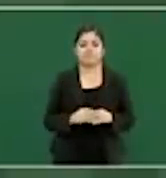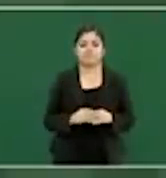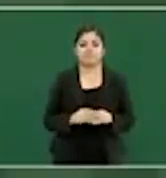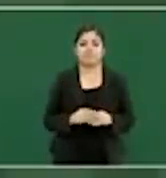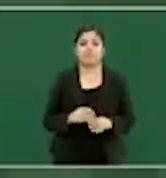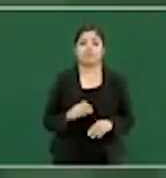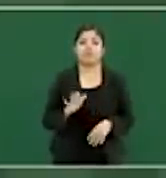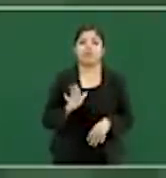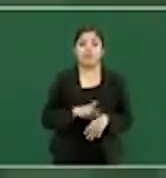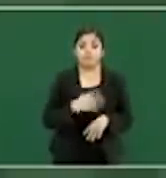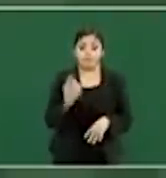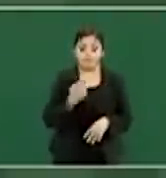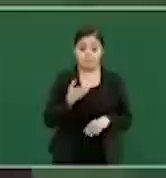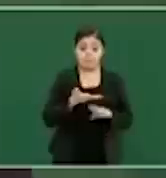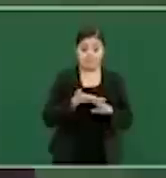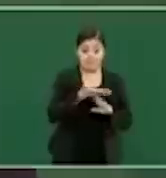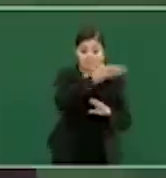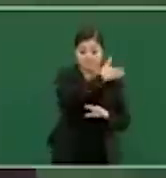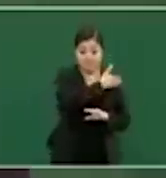antes